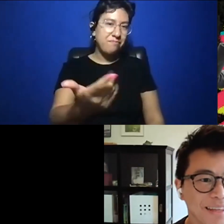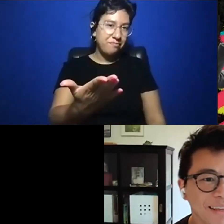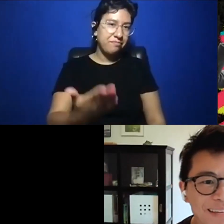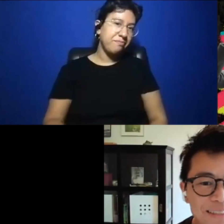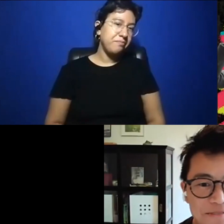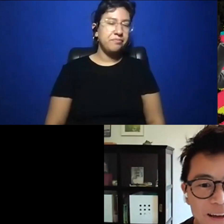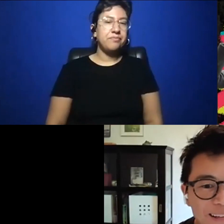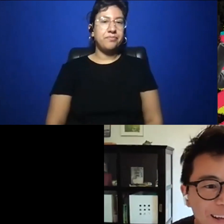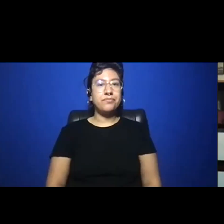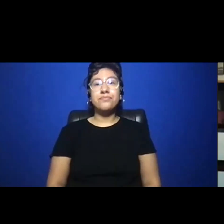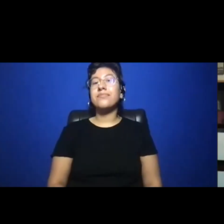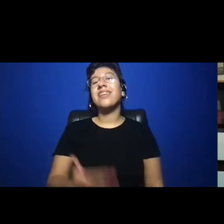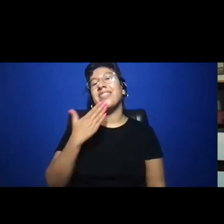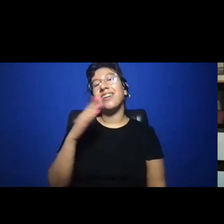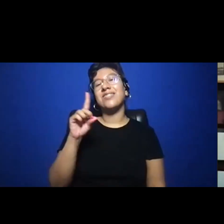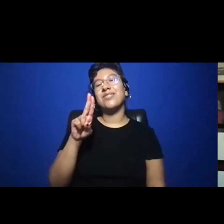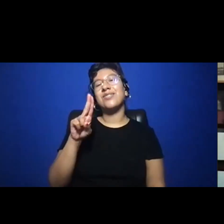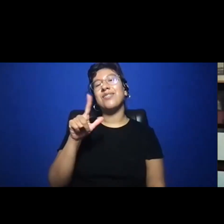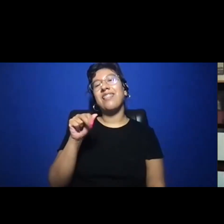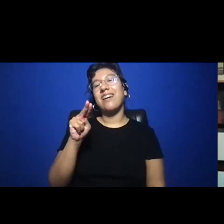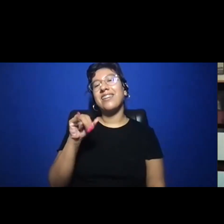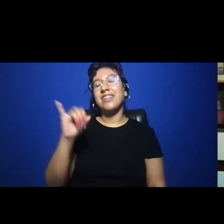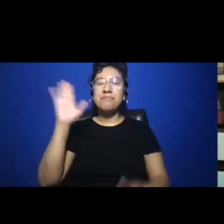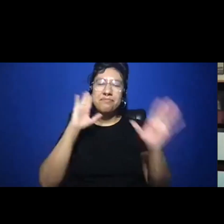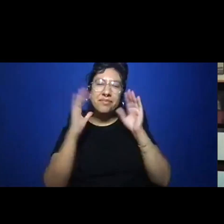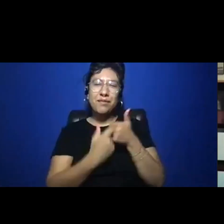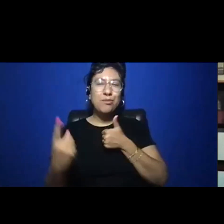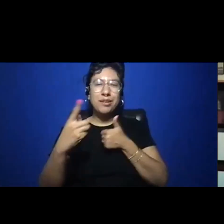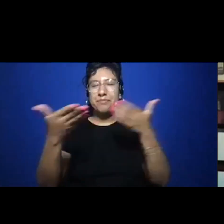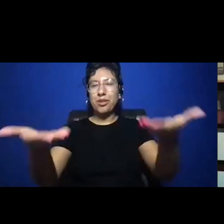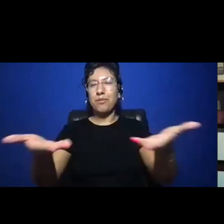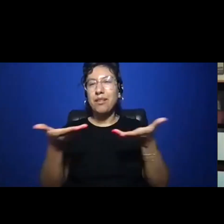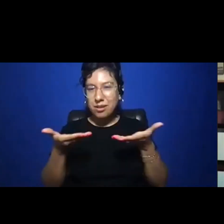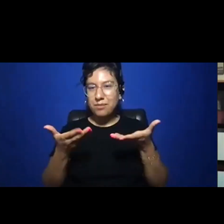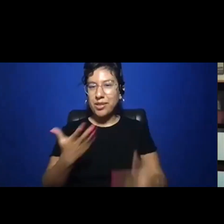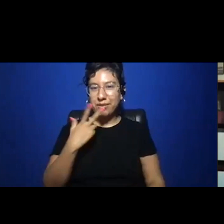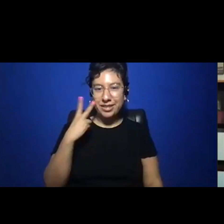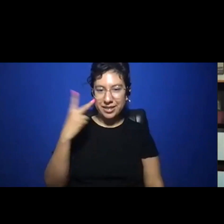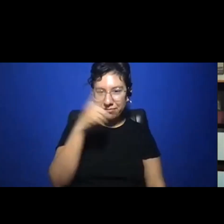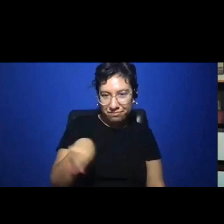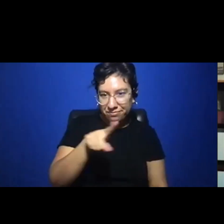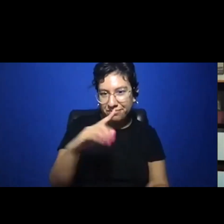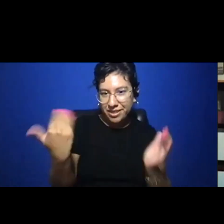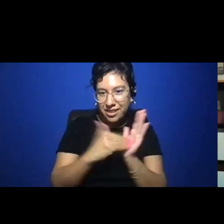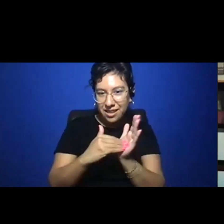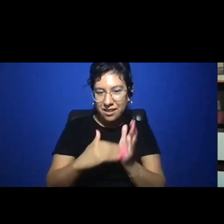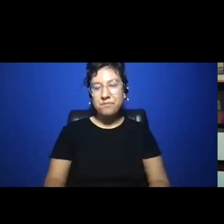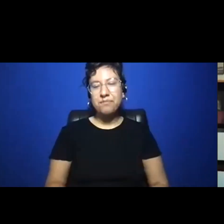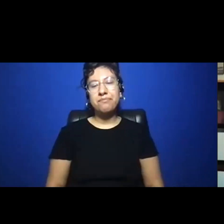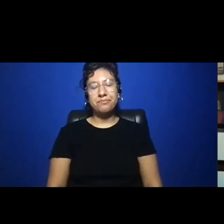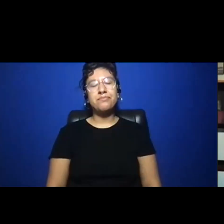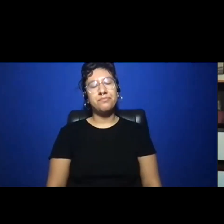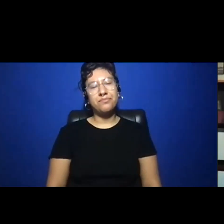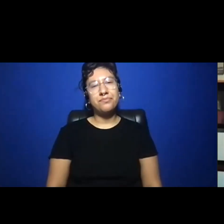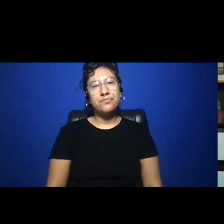le voy a pasar el espacio a Mion. Hola, gracias Dulani y es bueno ver a todos a